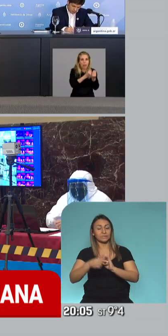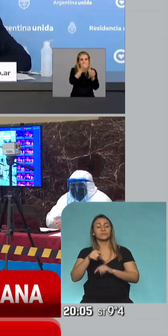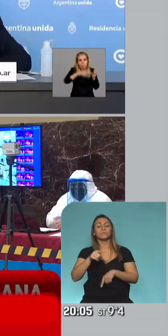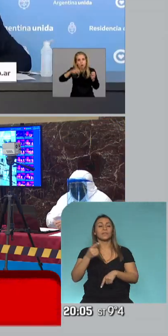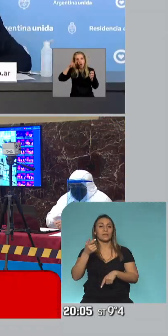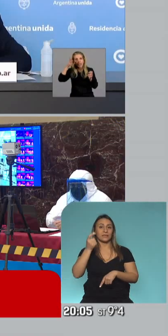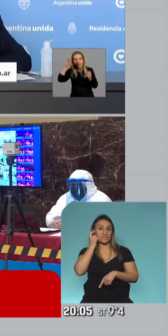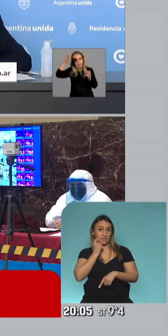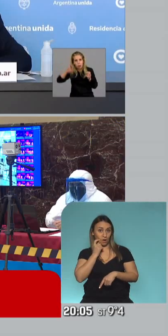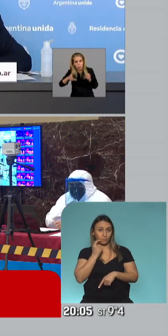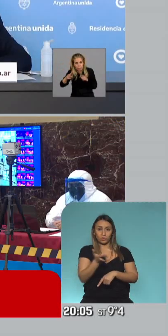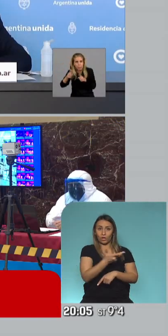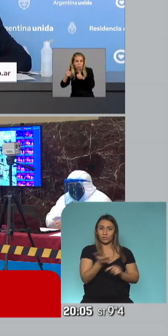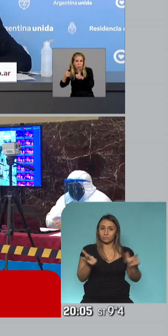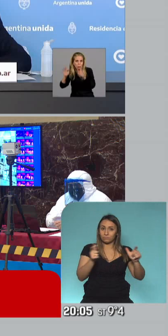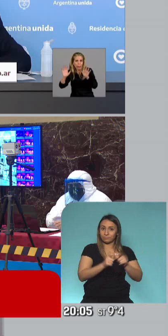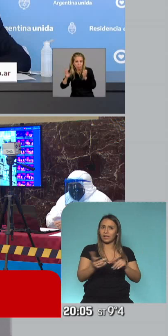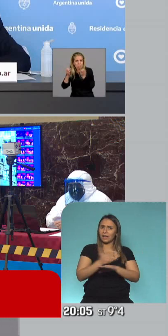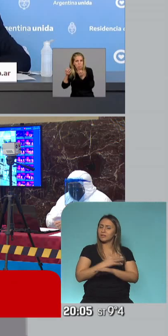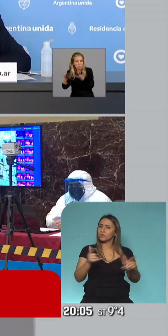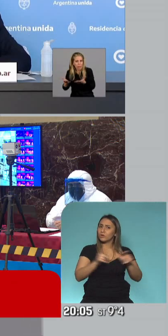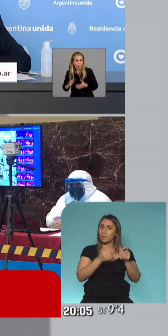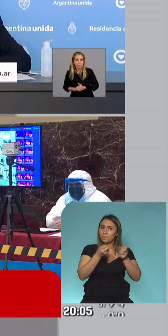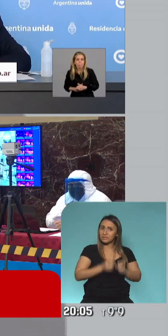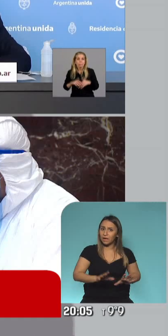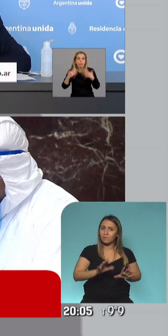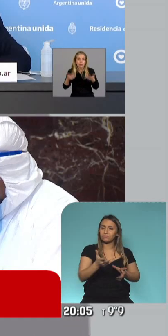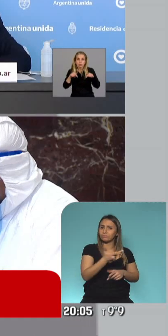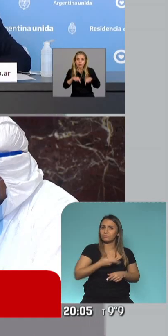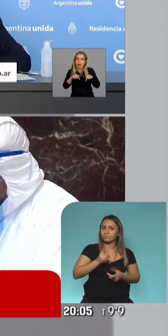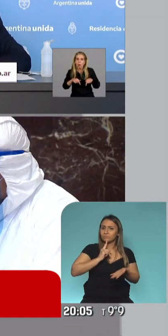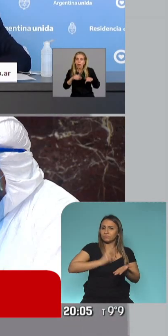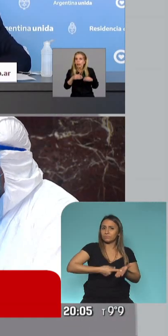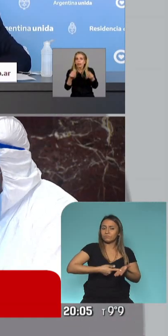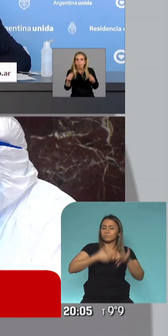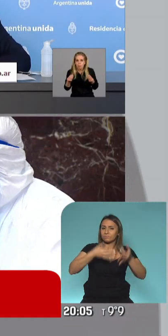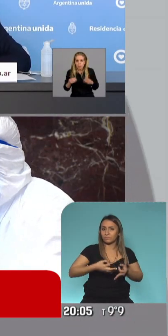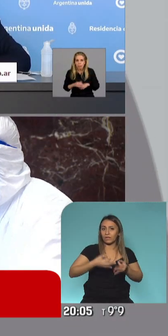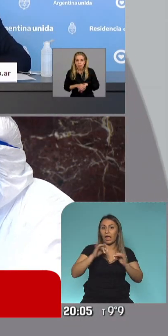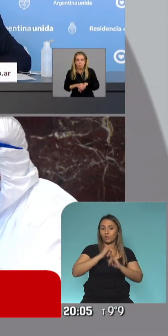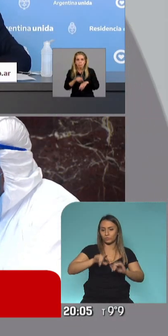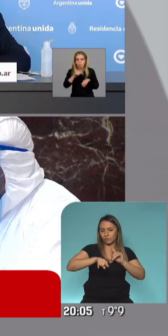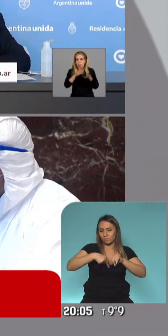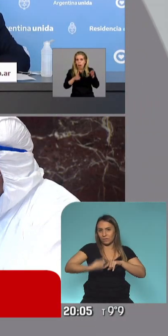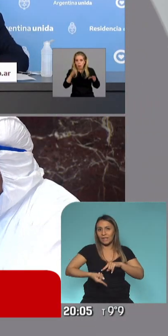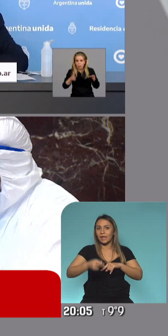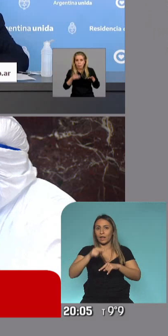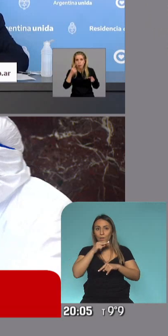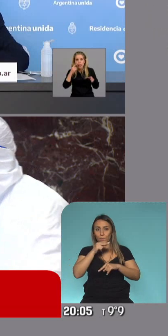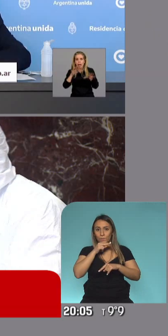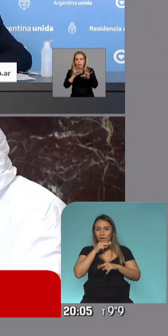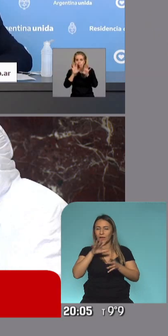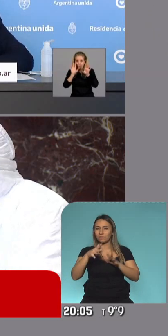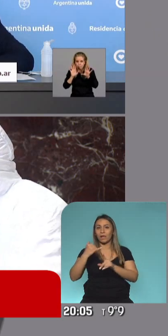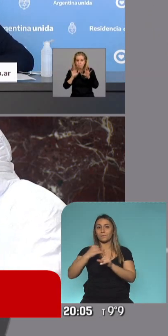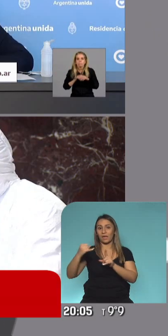Ya antes, cuando estaba comenzando, tomaron la decisión de hacer el anuncio mañana viernes en horas del